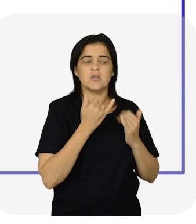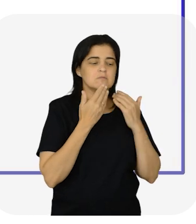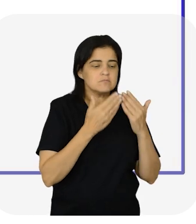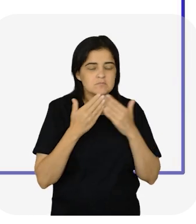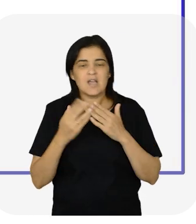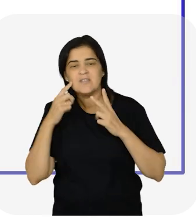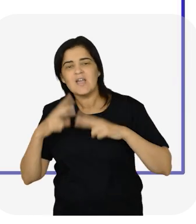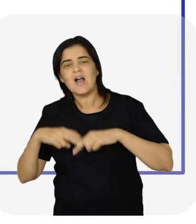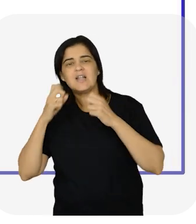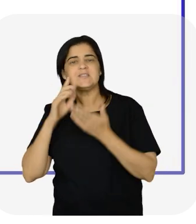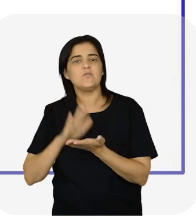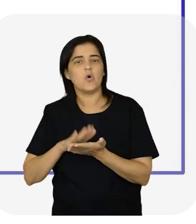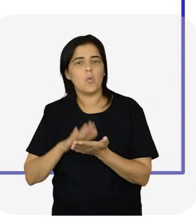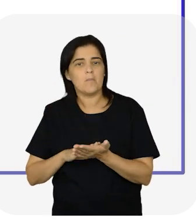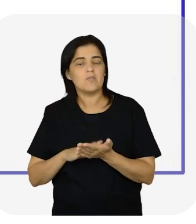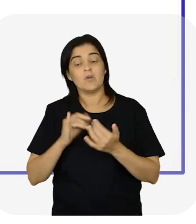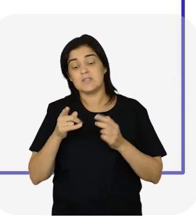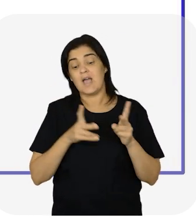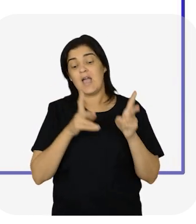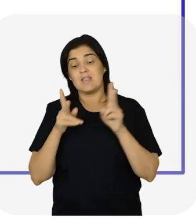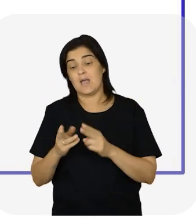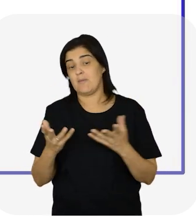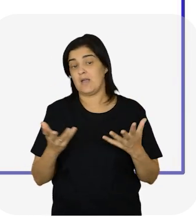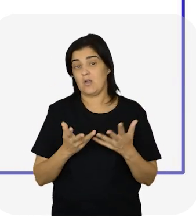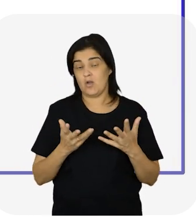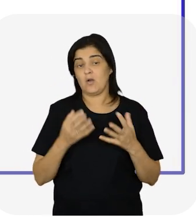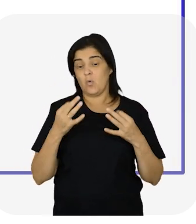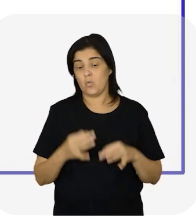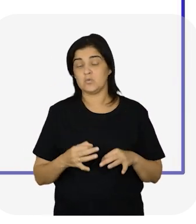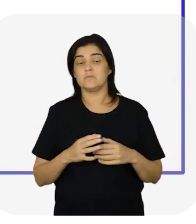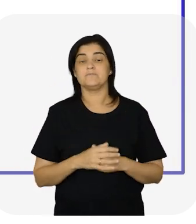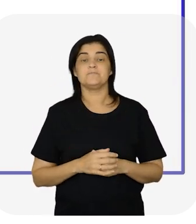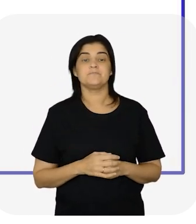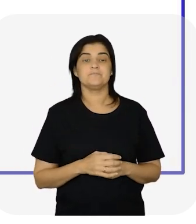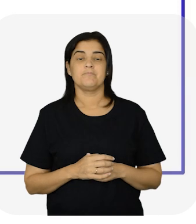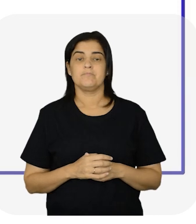del análisis documental, que en esa etapa es en la que estamos, en la de los grupos de discusión.